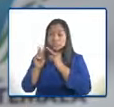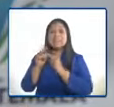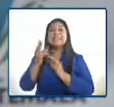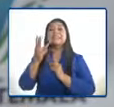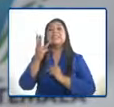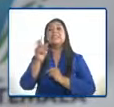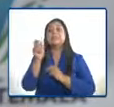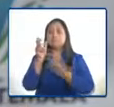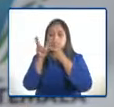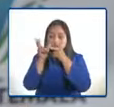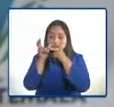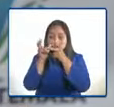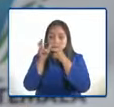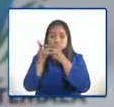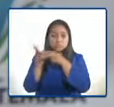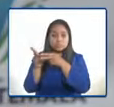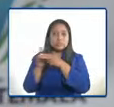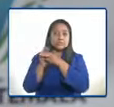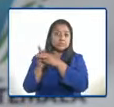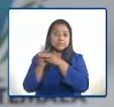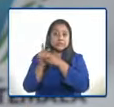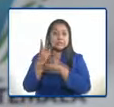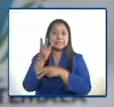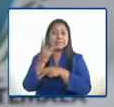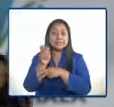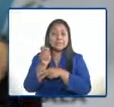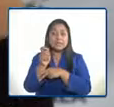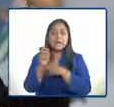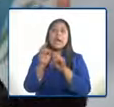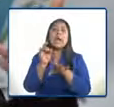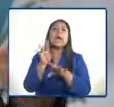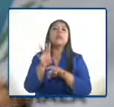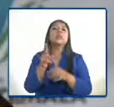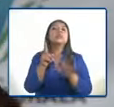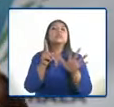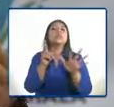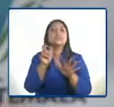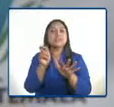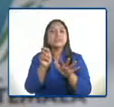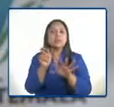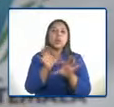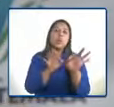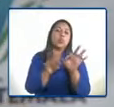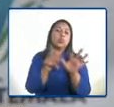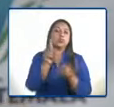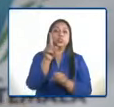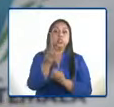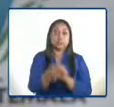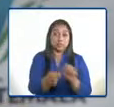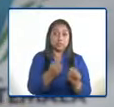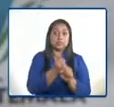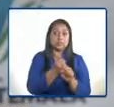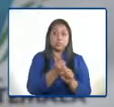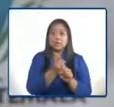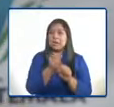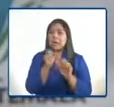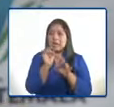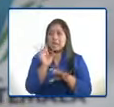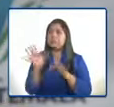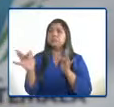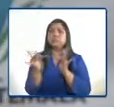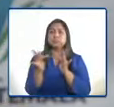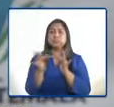en algunos casos le hemos dado el seguimiento hasta 6 meses o 1 año. Incluso algunos de ellos siguen teniendo contacto con nosotros,